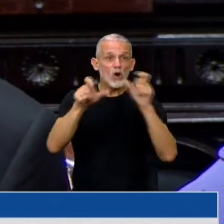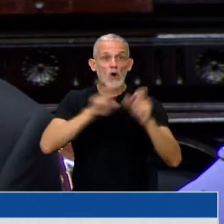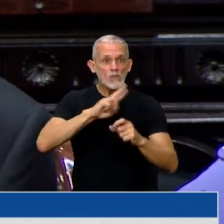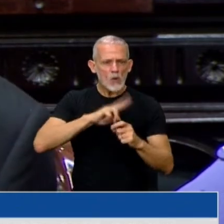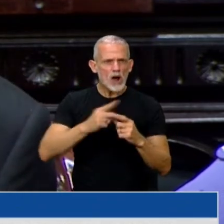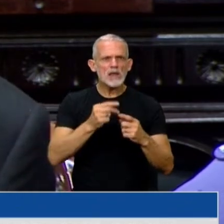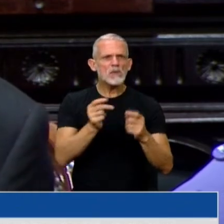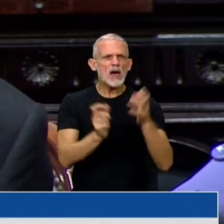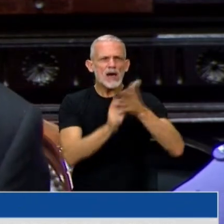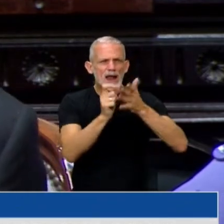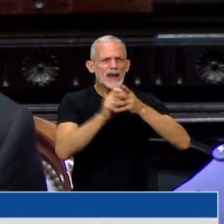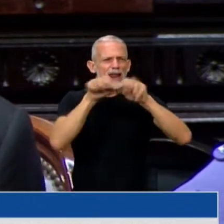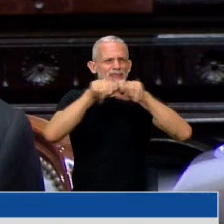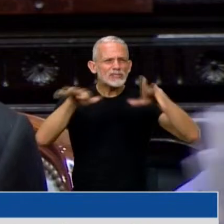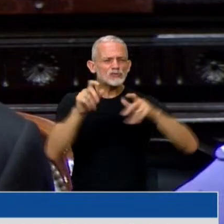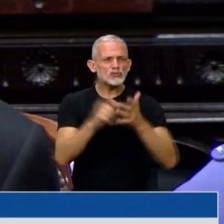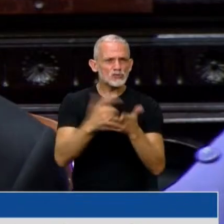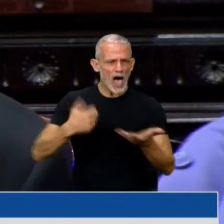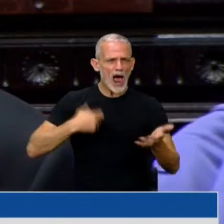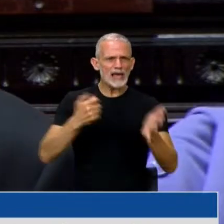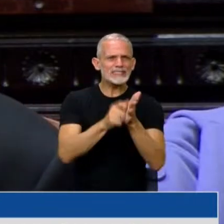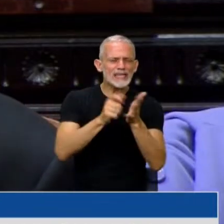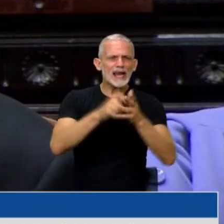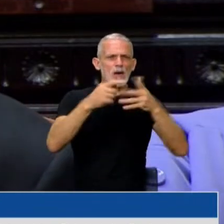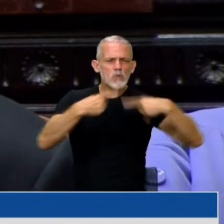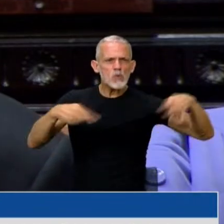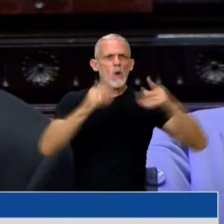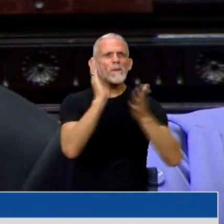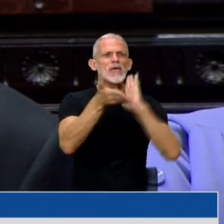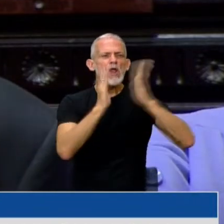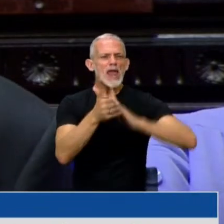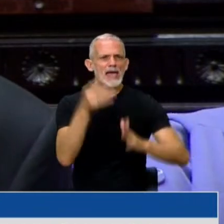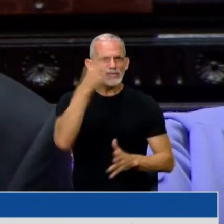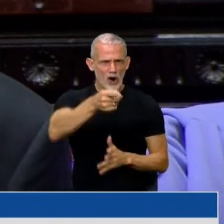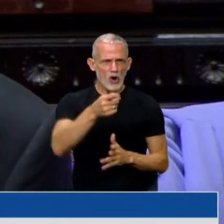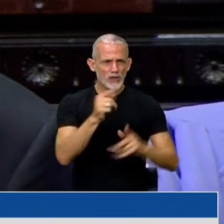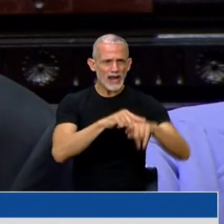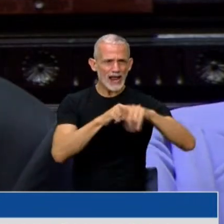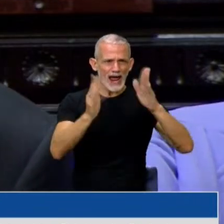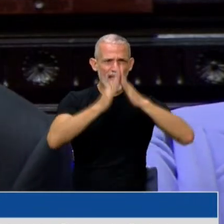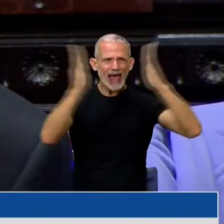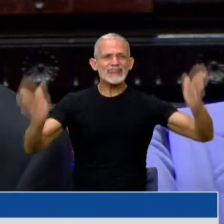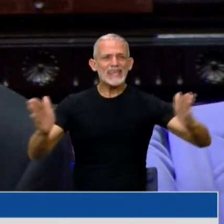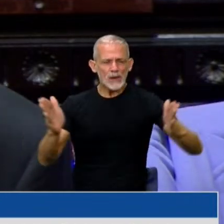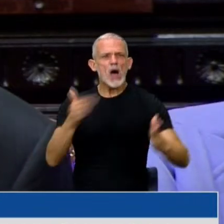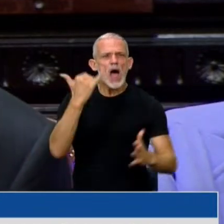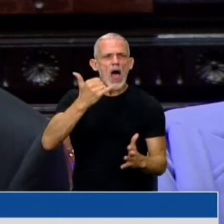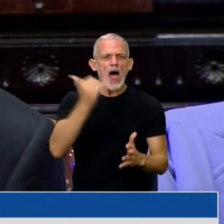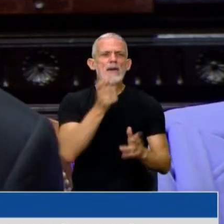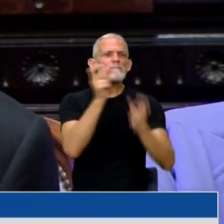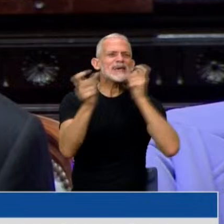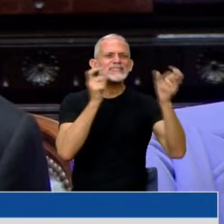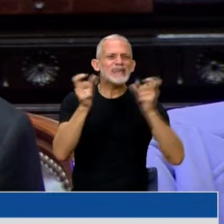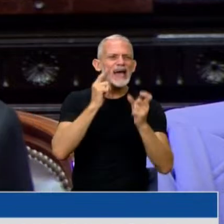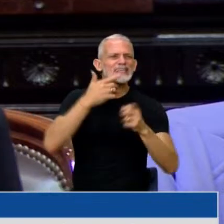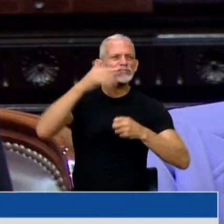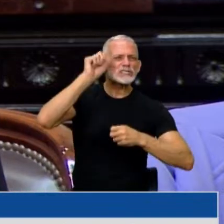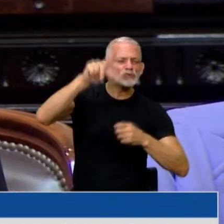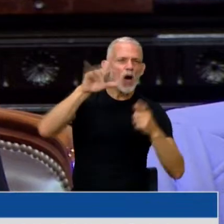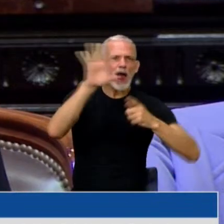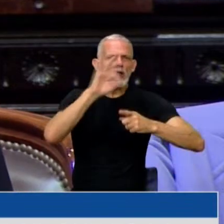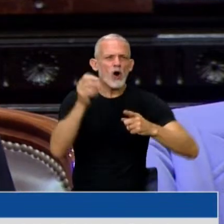redes sociales. El 59% de las mujeres durante ese tiempo fue objeto de mensajes sexuales